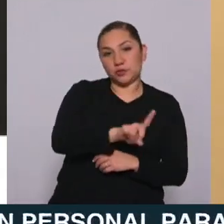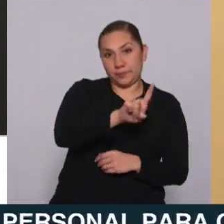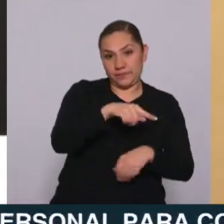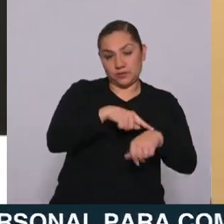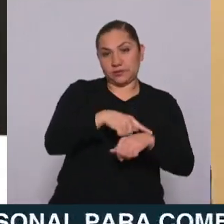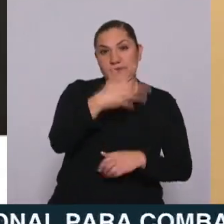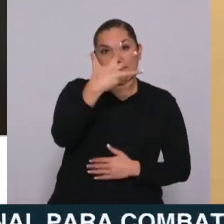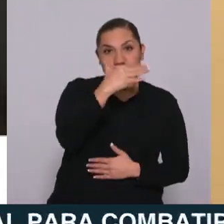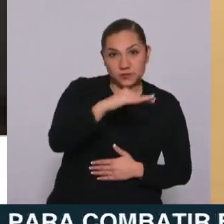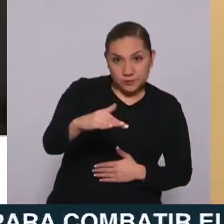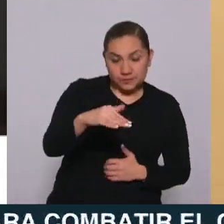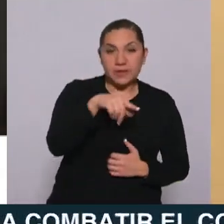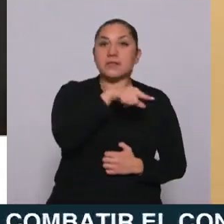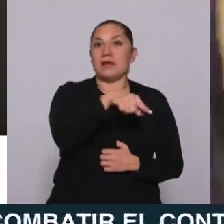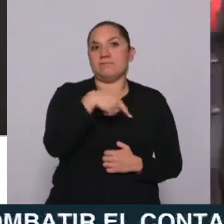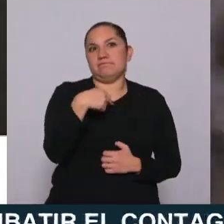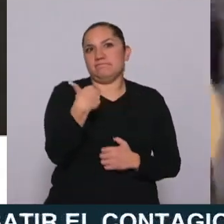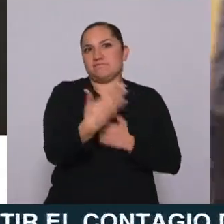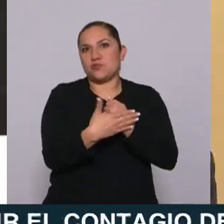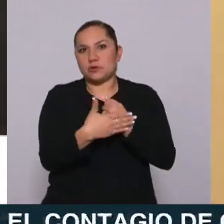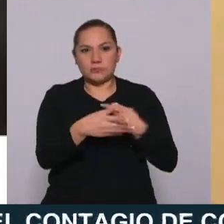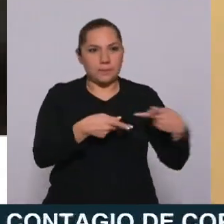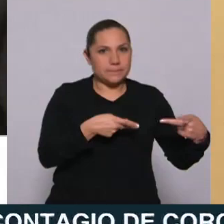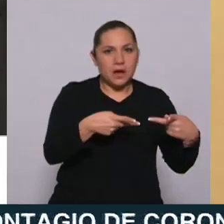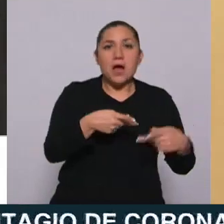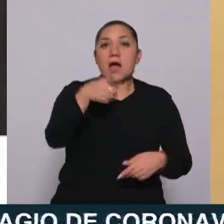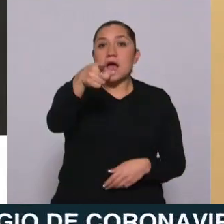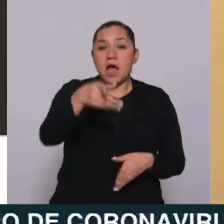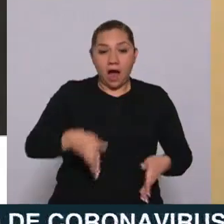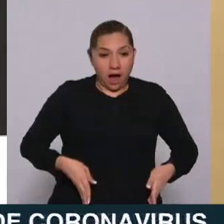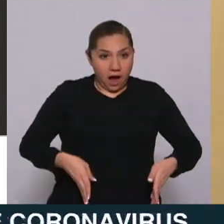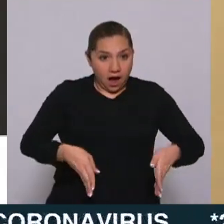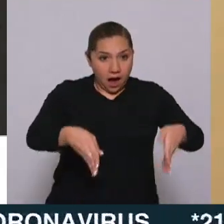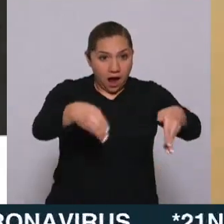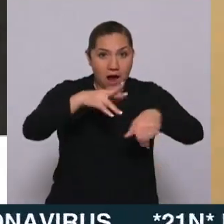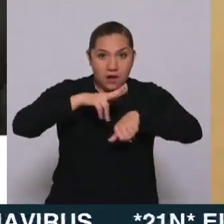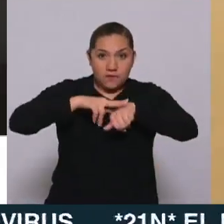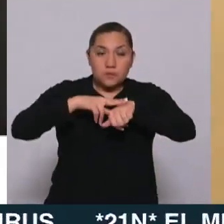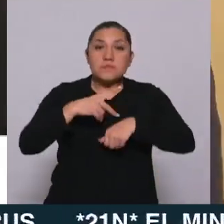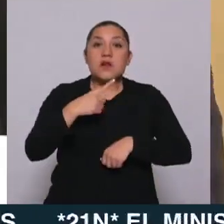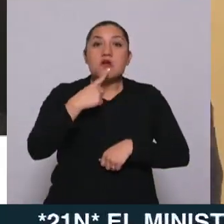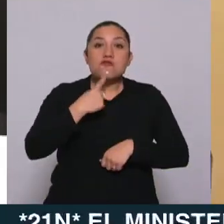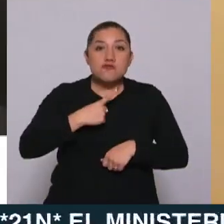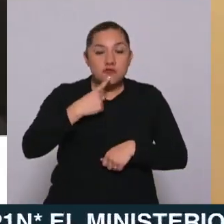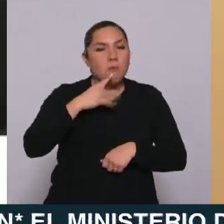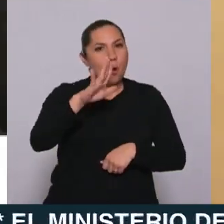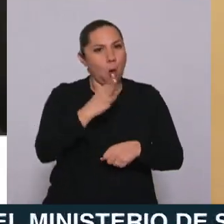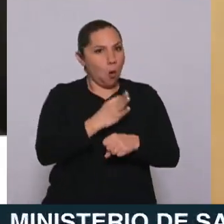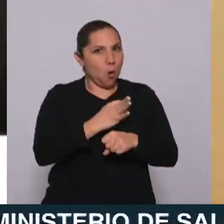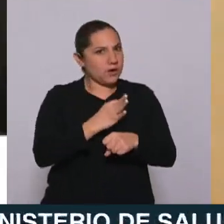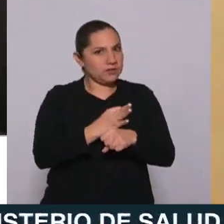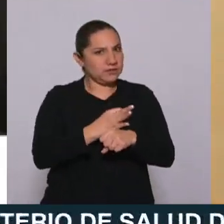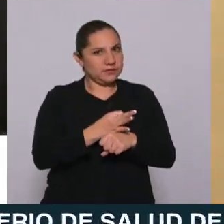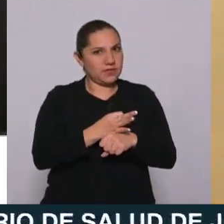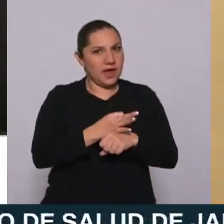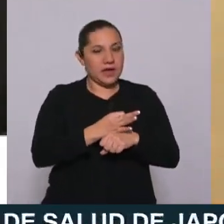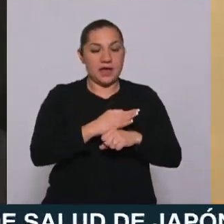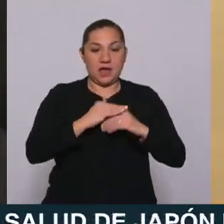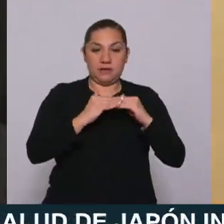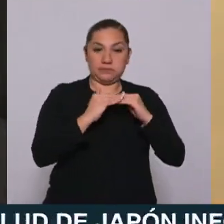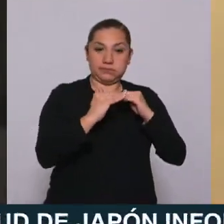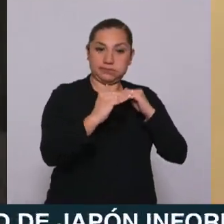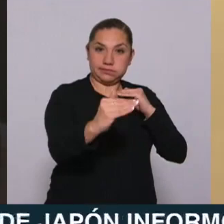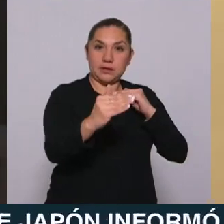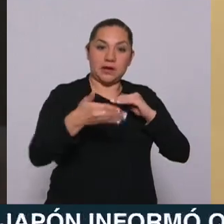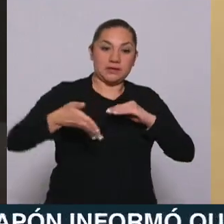la futura alfombra roja, porque ahora no es roja, está cubierta, si lo pueden ver, por un plástico, cuidando todo porque queremos que el